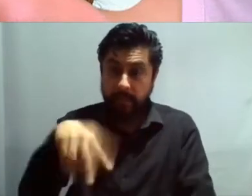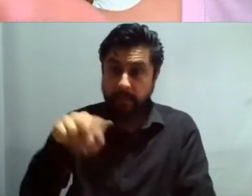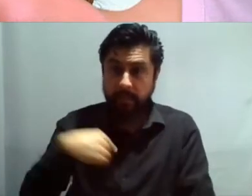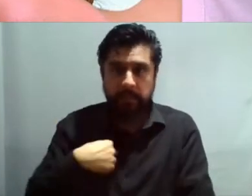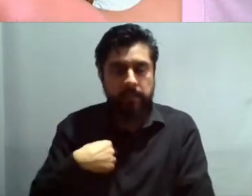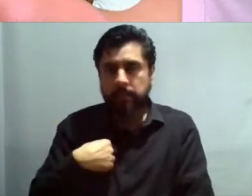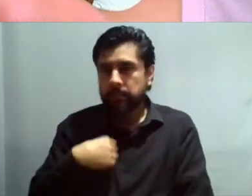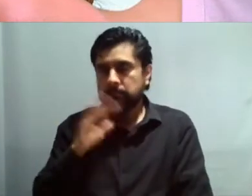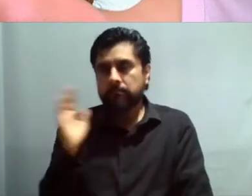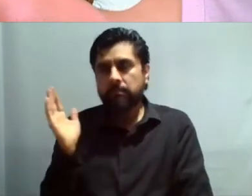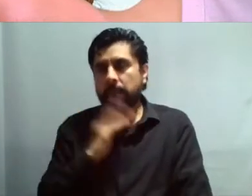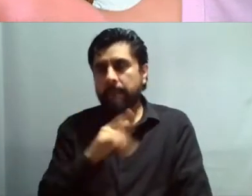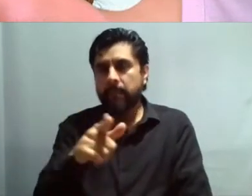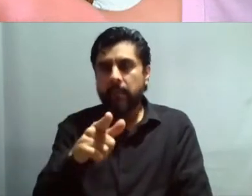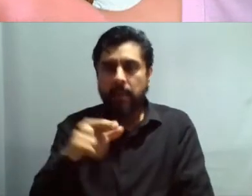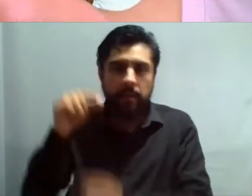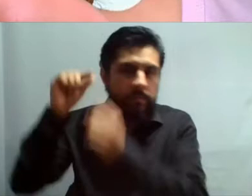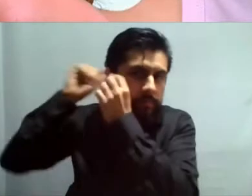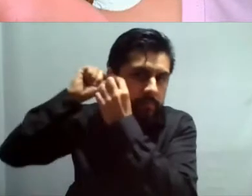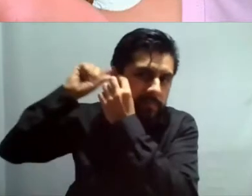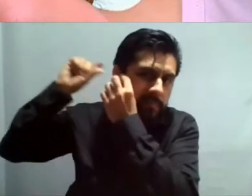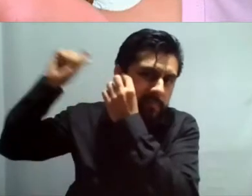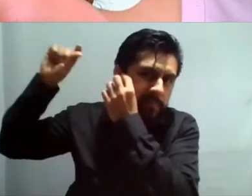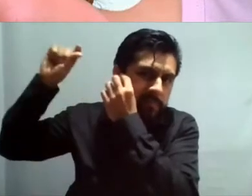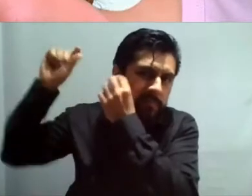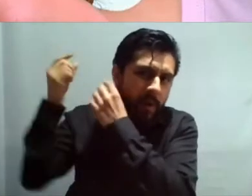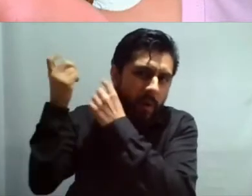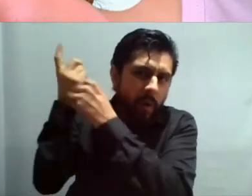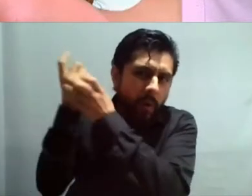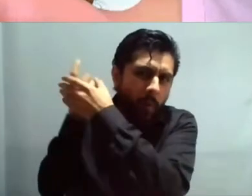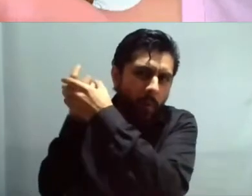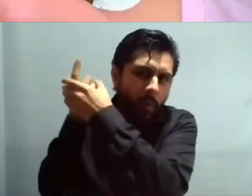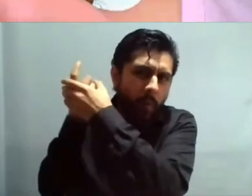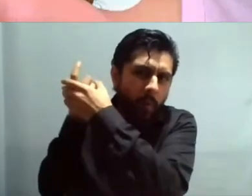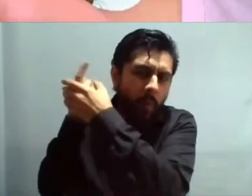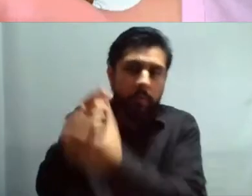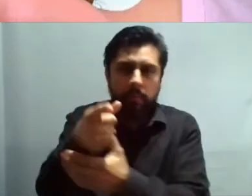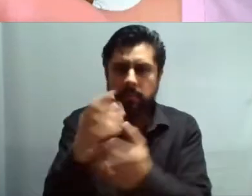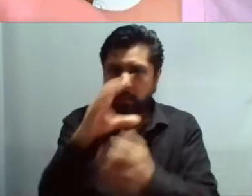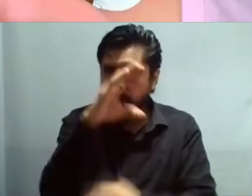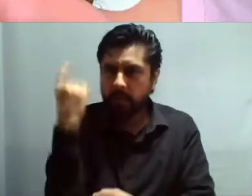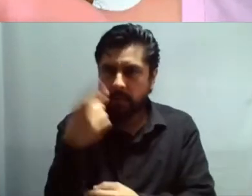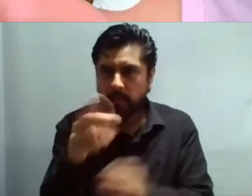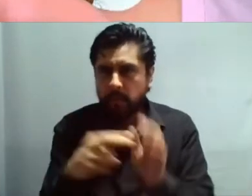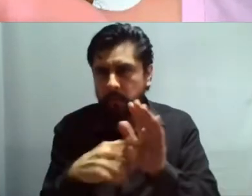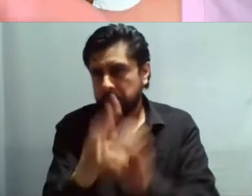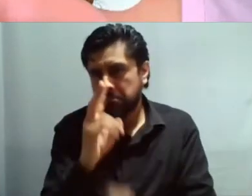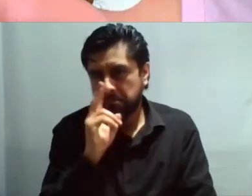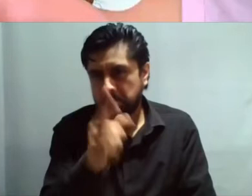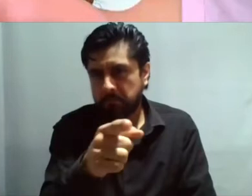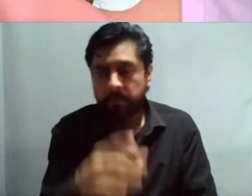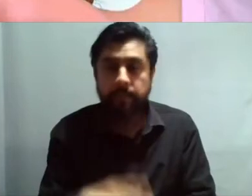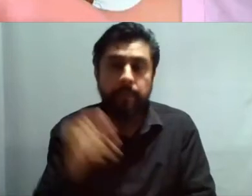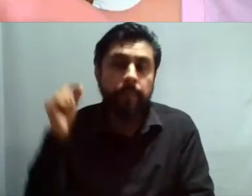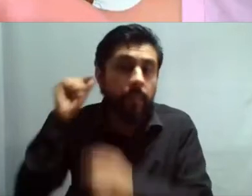los conos o la conoterapia. ¿En qué consiste esto? Bueno, pues como tenemos la imagen, se coloca un conito en el